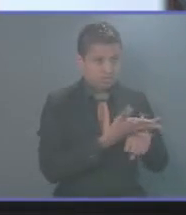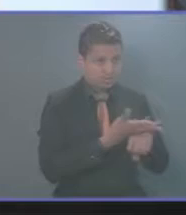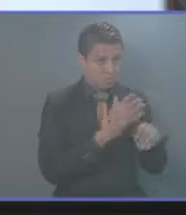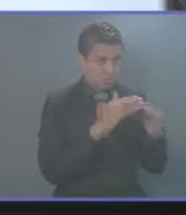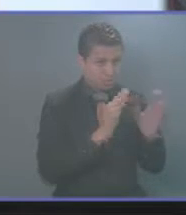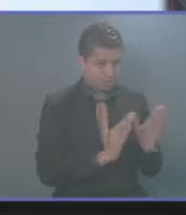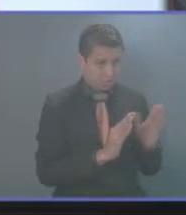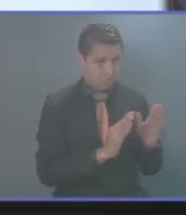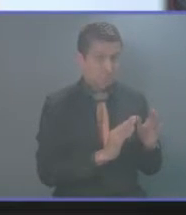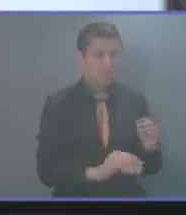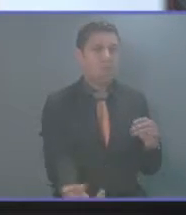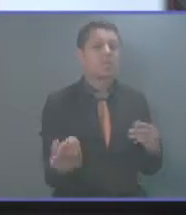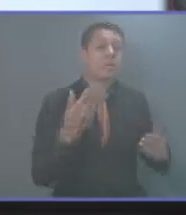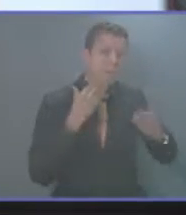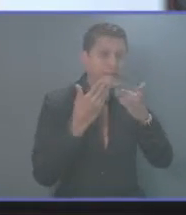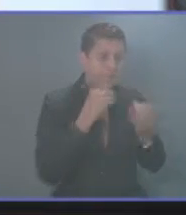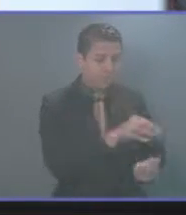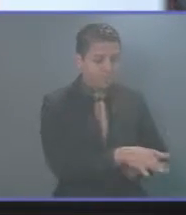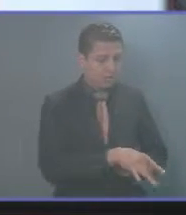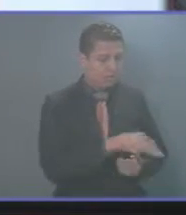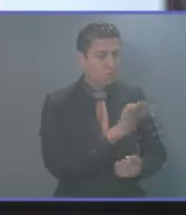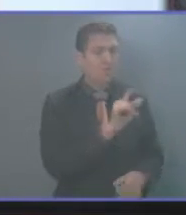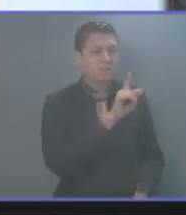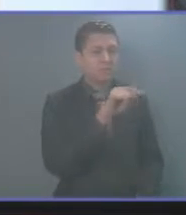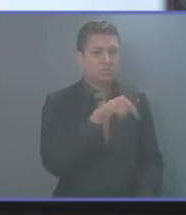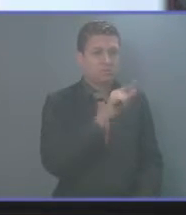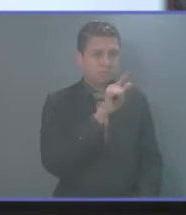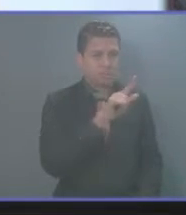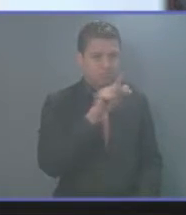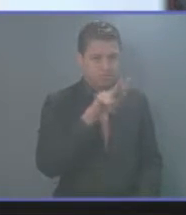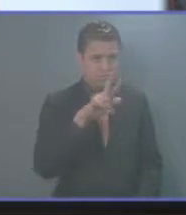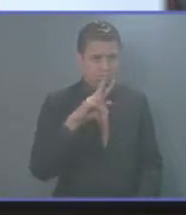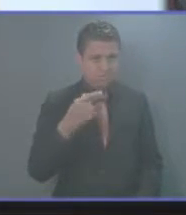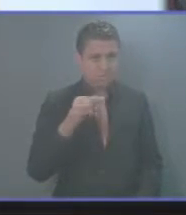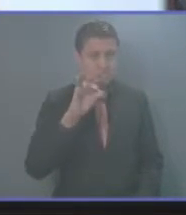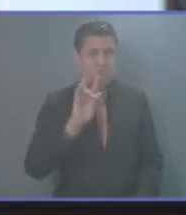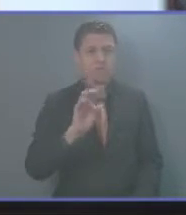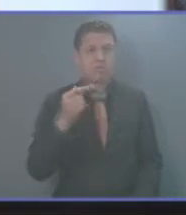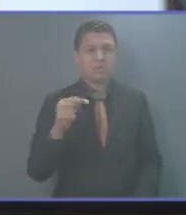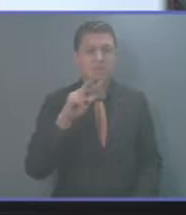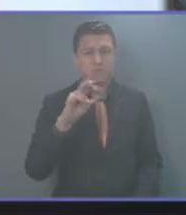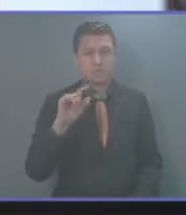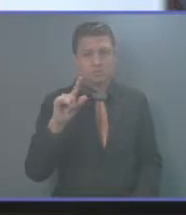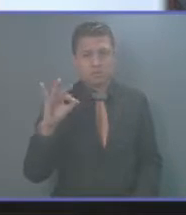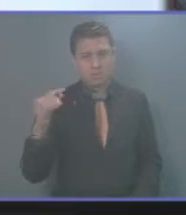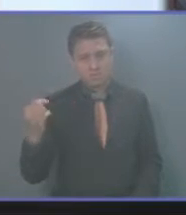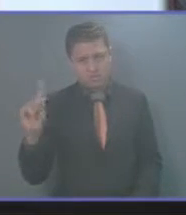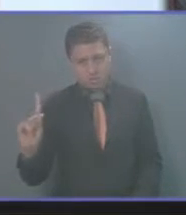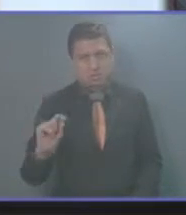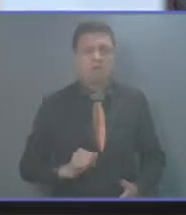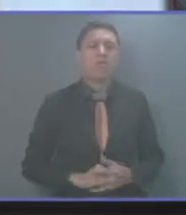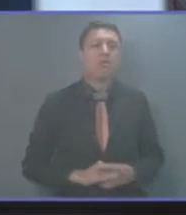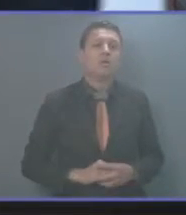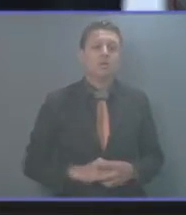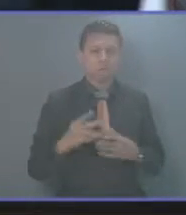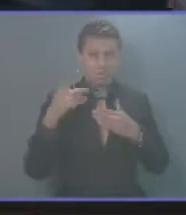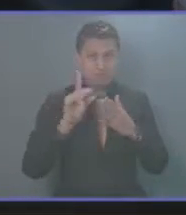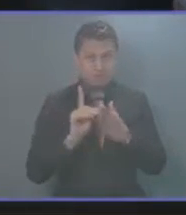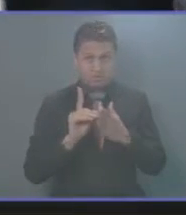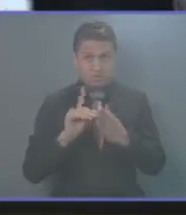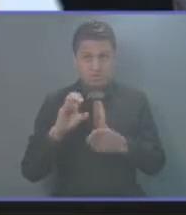número mil 132 7 y 2019 y un mundo que contiene iniciativa del diputado